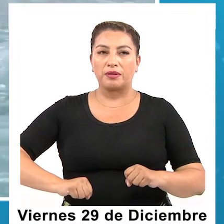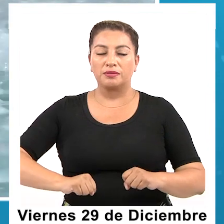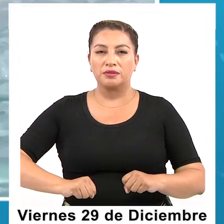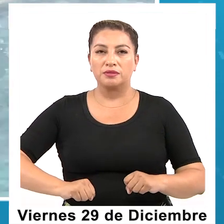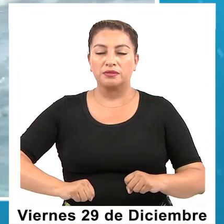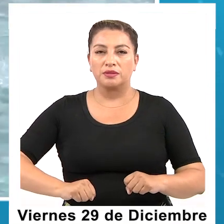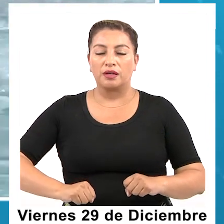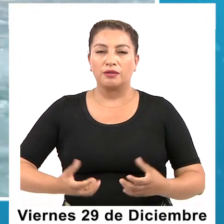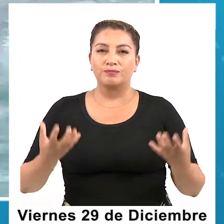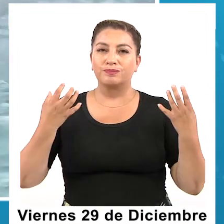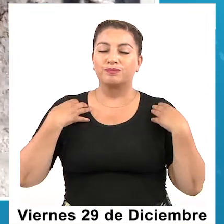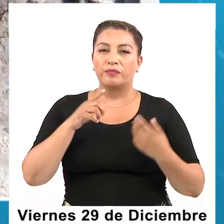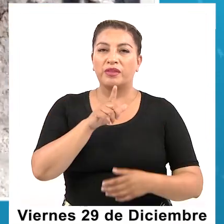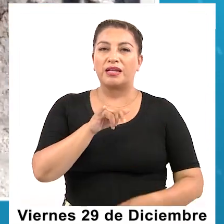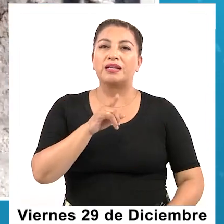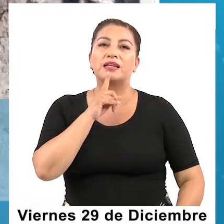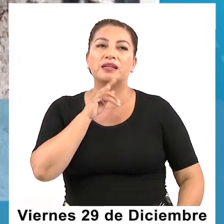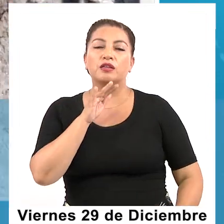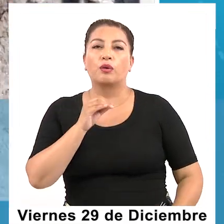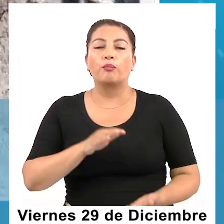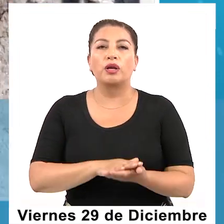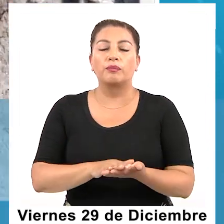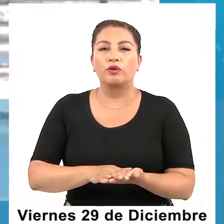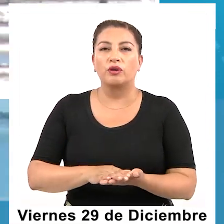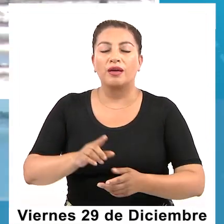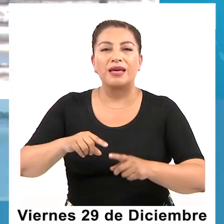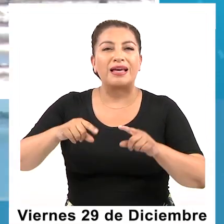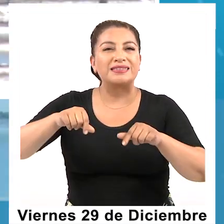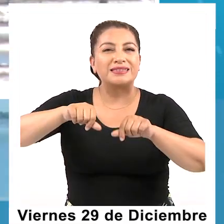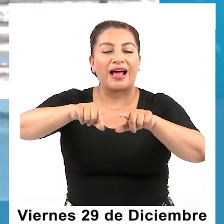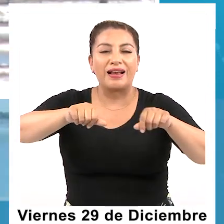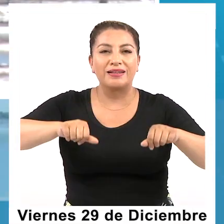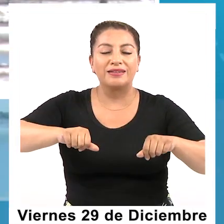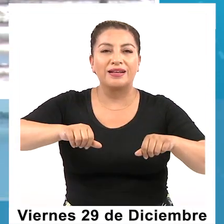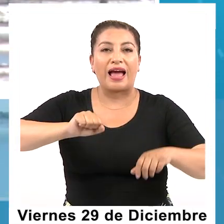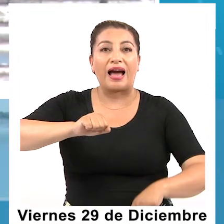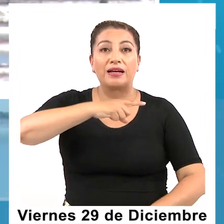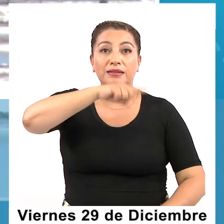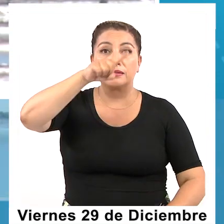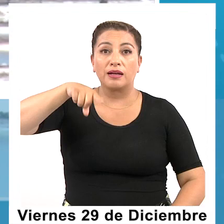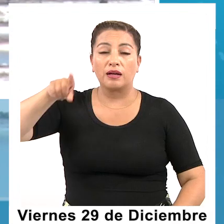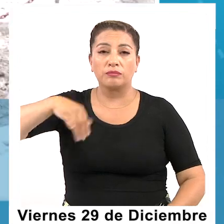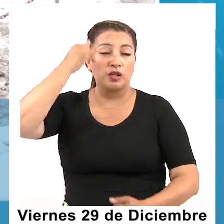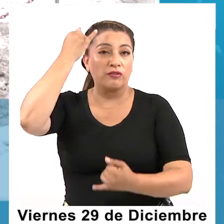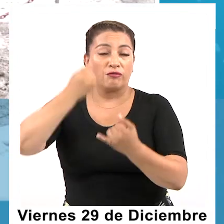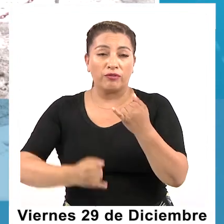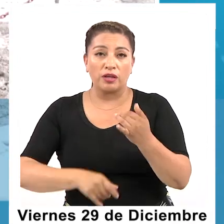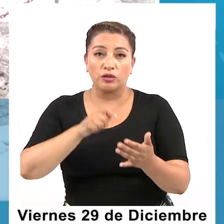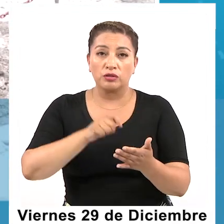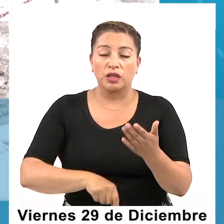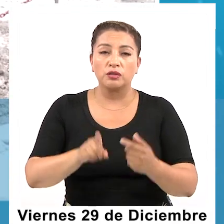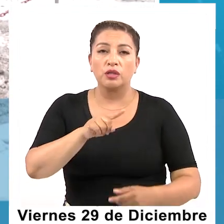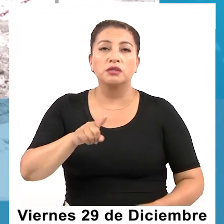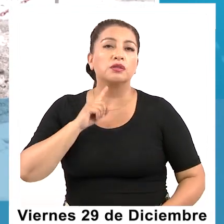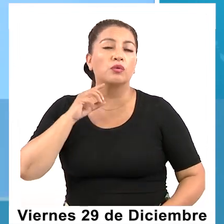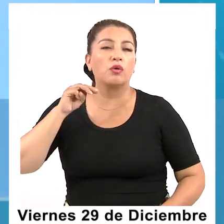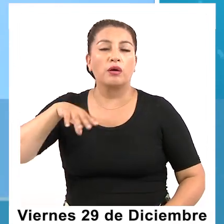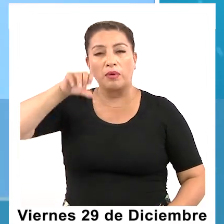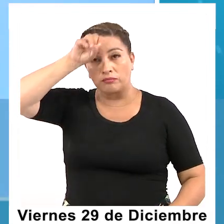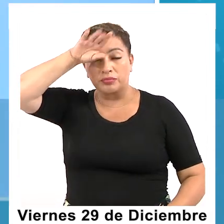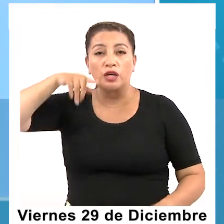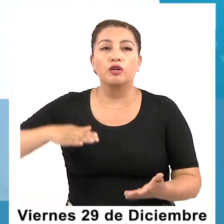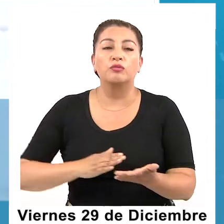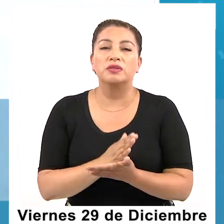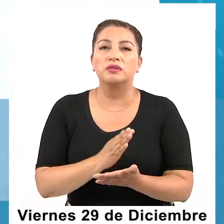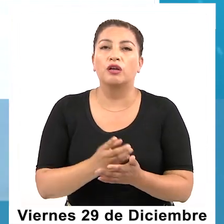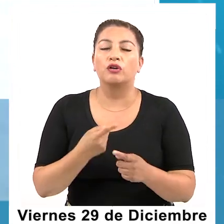administración del litio, considerando que el Salar de Atacama en 2030 el contrato terminaba de SQM y quedaba libre para iniciar una explotación